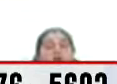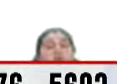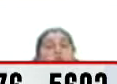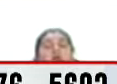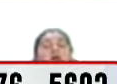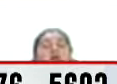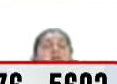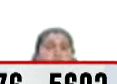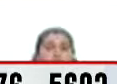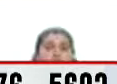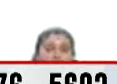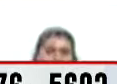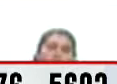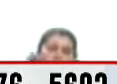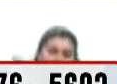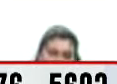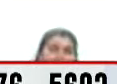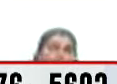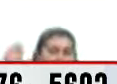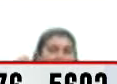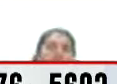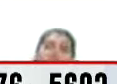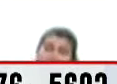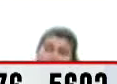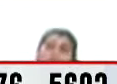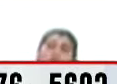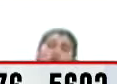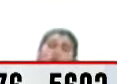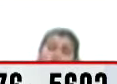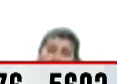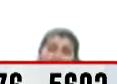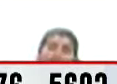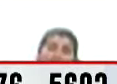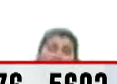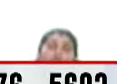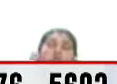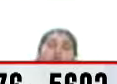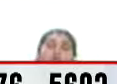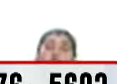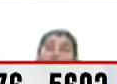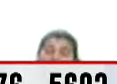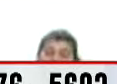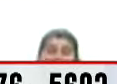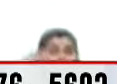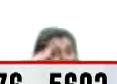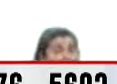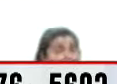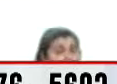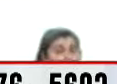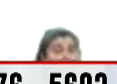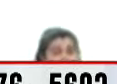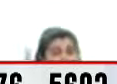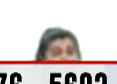dijo, él criticó la educación pública diciendo que el mecanismo de lavado de cerebro que es la educación